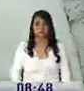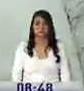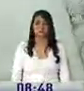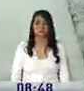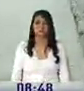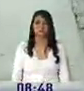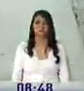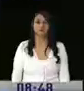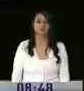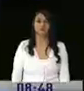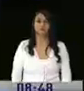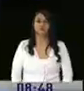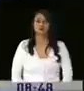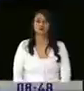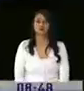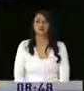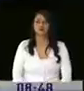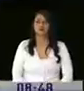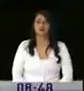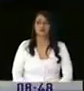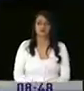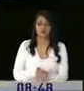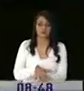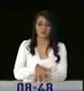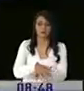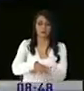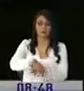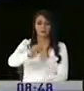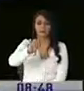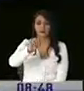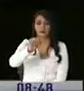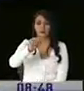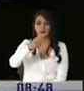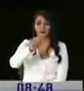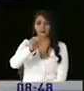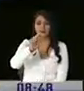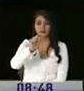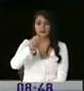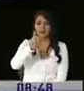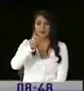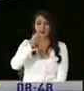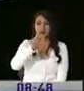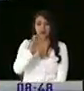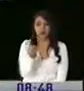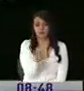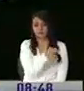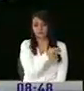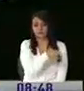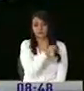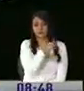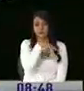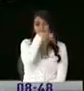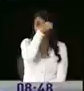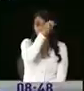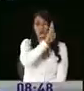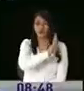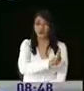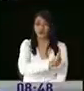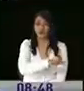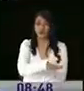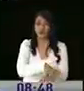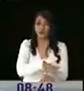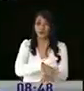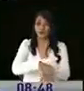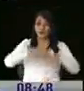aldaz Este es el machángara ese es el machángara lo que vimos en el norte en algunas vías del sur de la ciudad es producto de Los